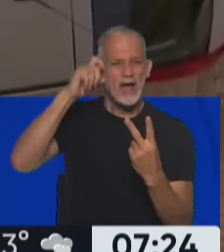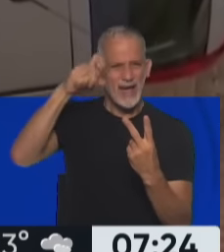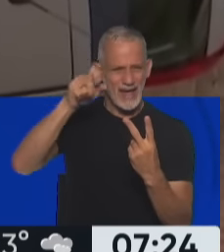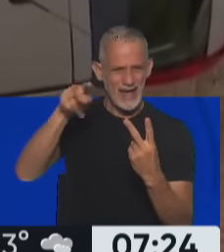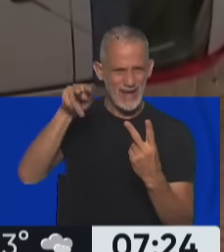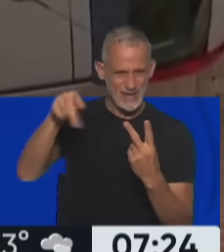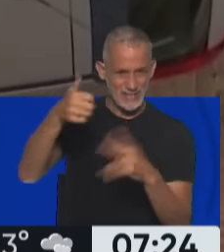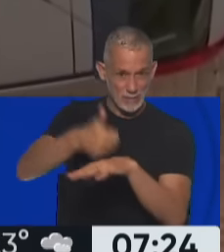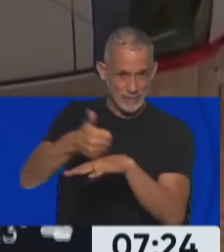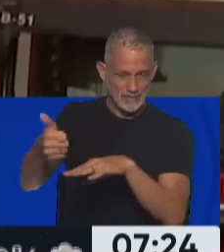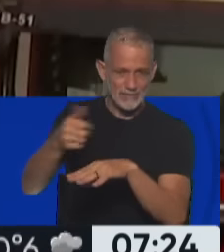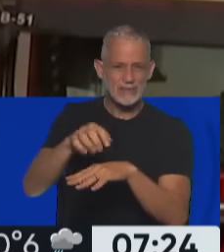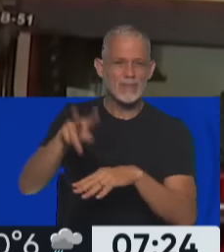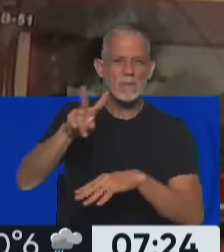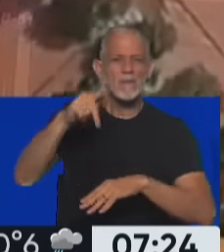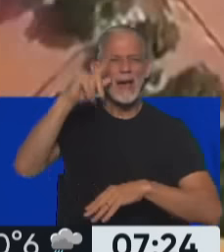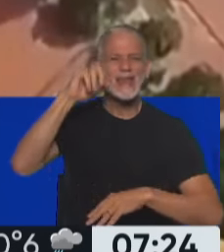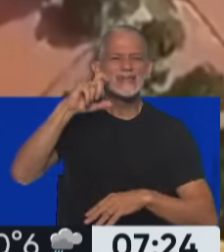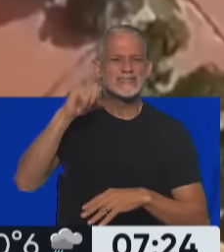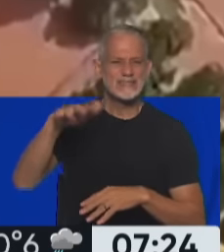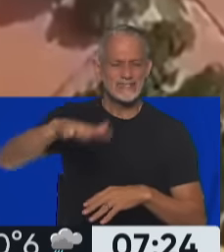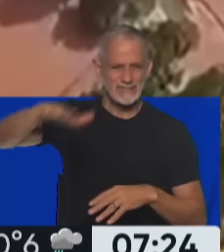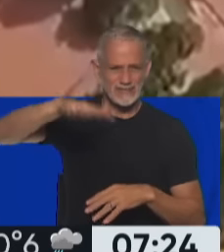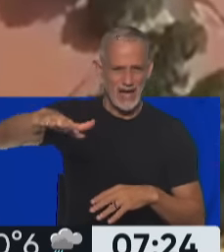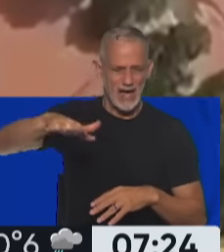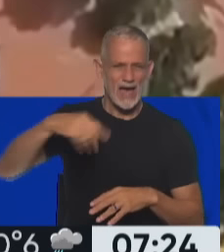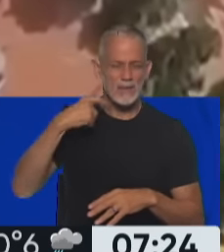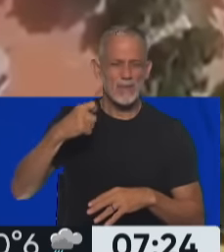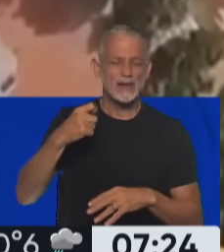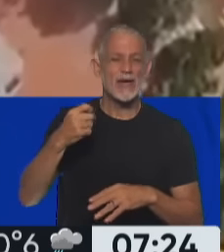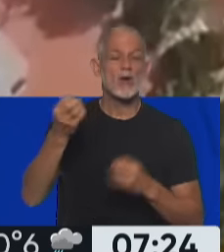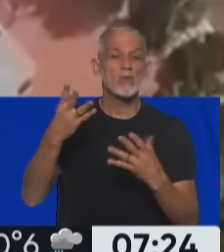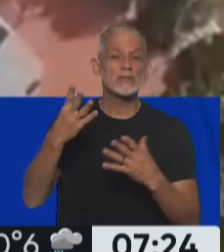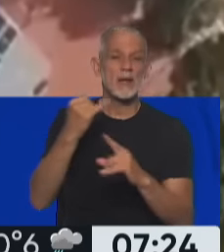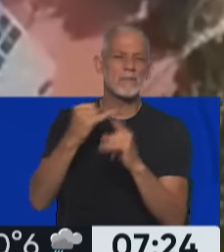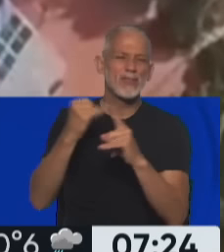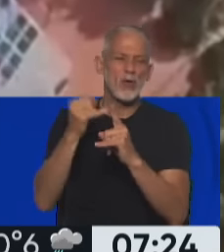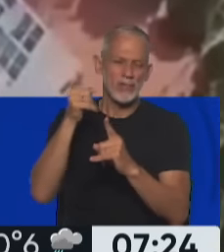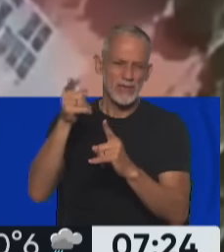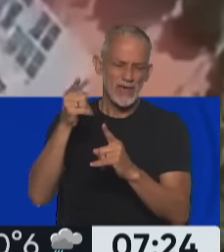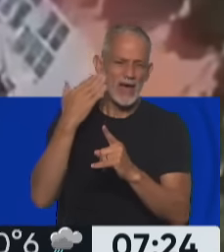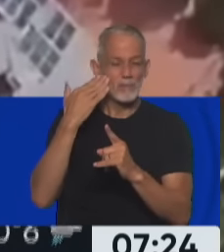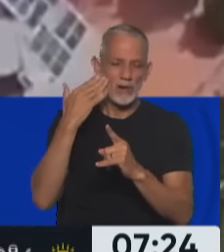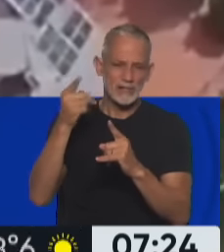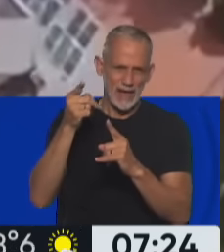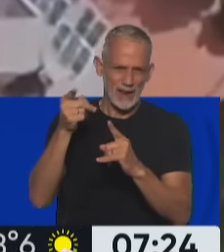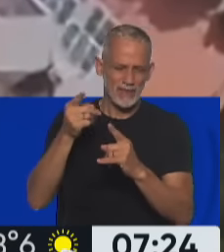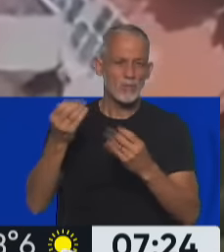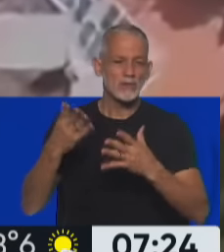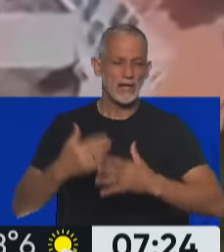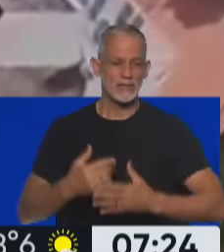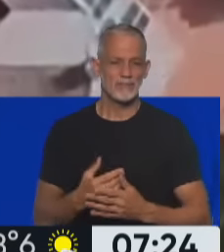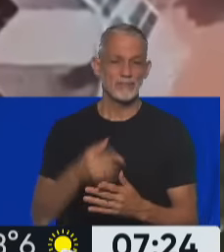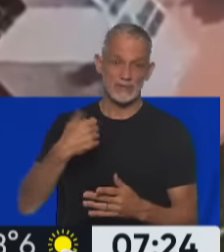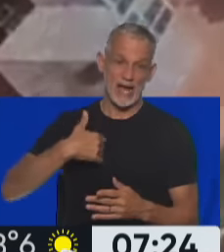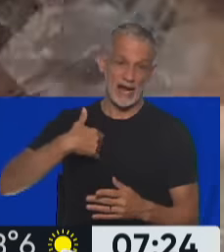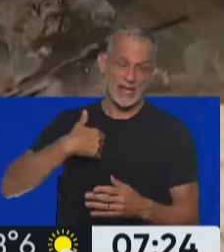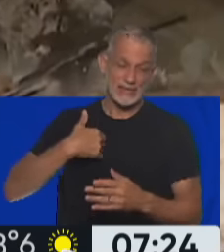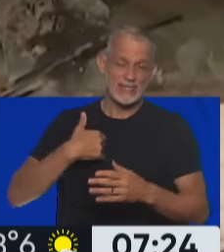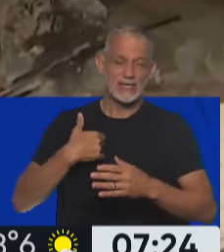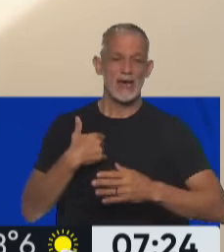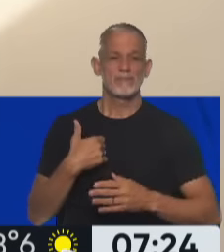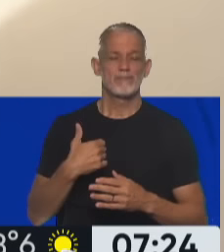justamente en la región de Valencia en este momento. Buen mediodía, buenas tardes, dentro de lo posible para ustedes. Desde la Argentina,